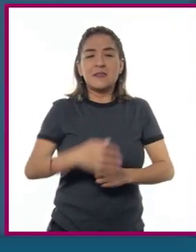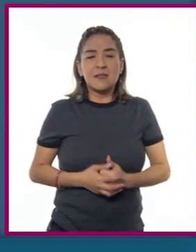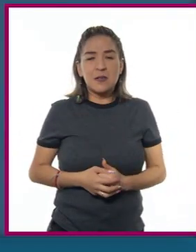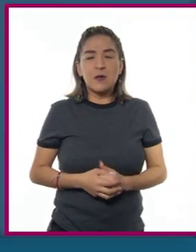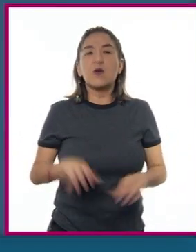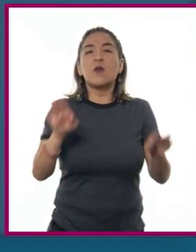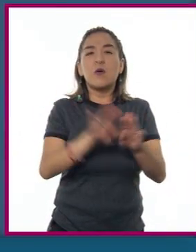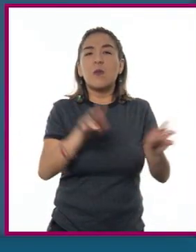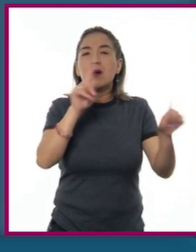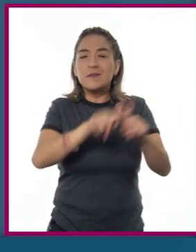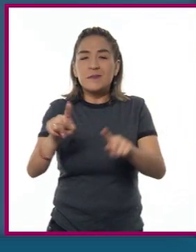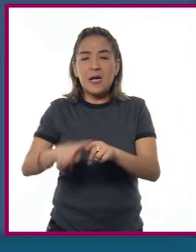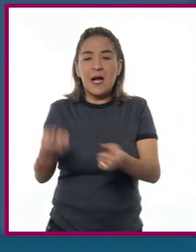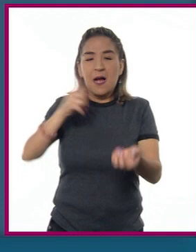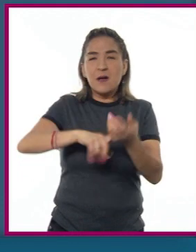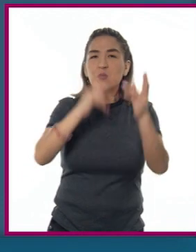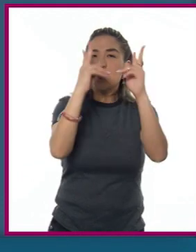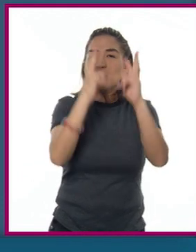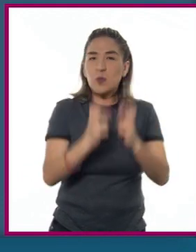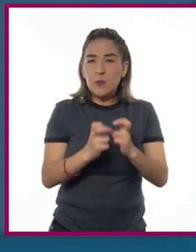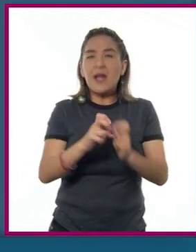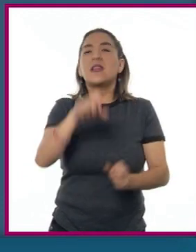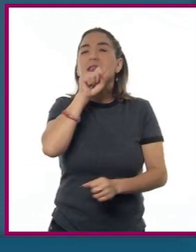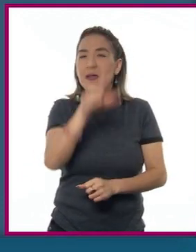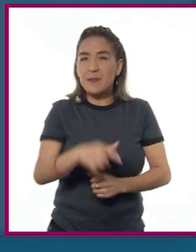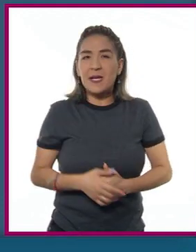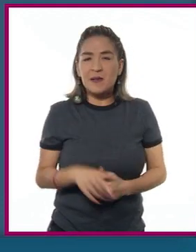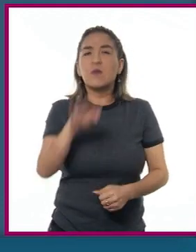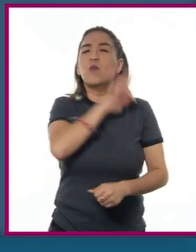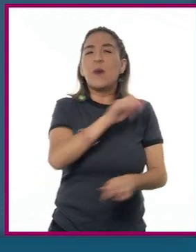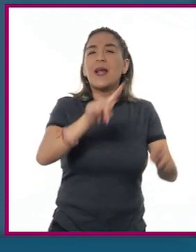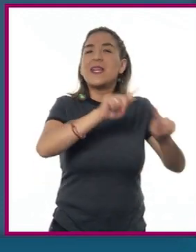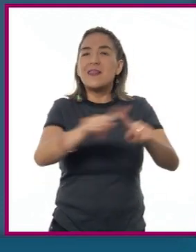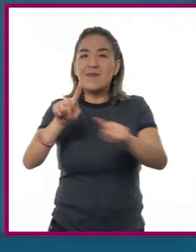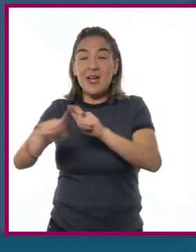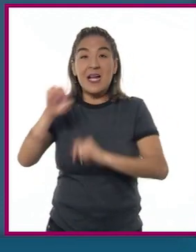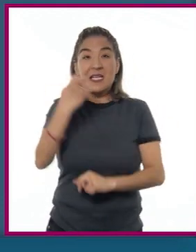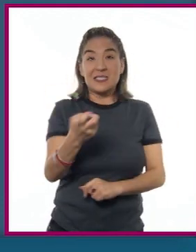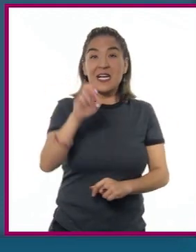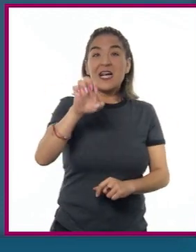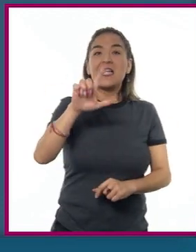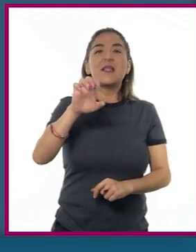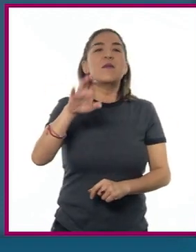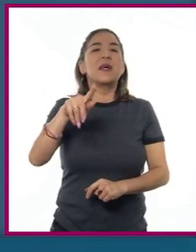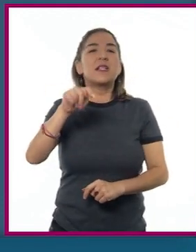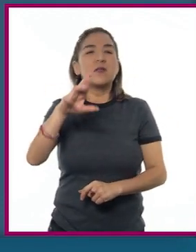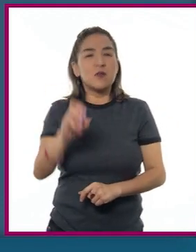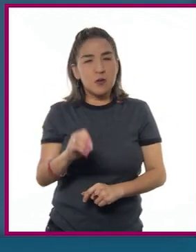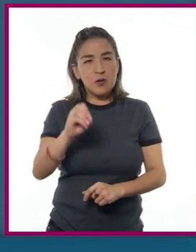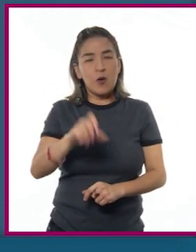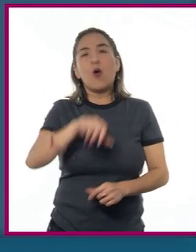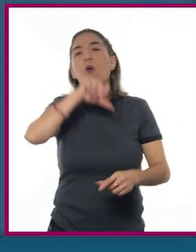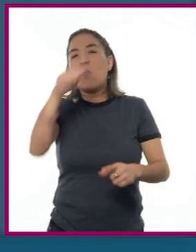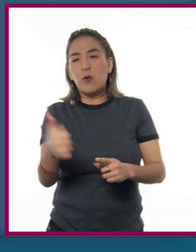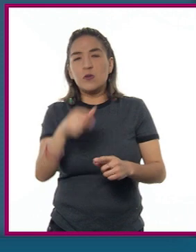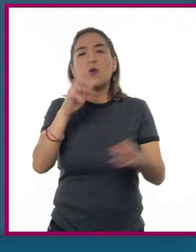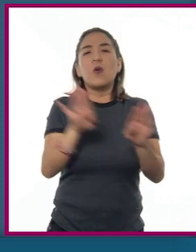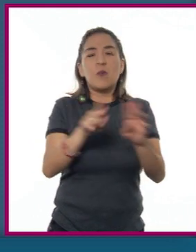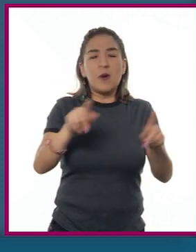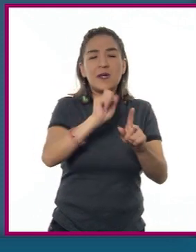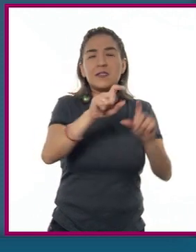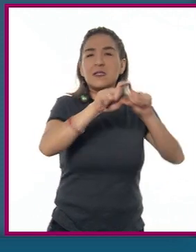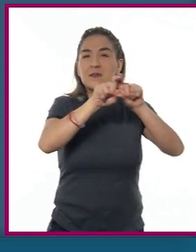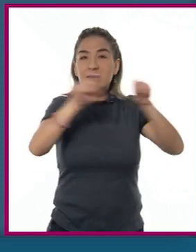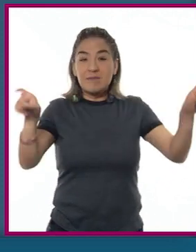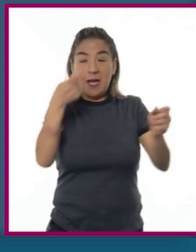emisión y de absorción. Así es como también podemos diferenciar un elemento de otro. El conjunto de líneas espectrales